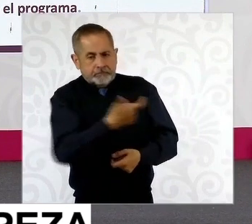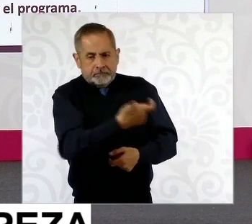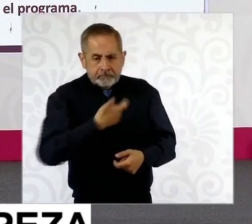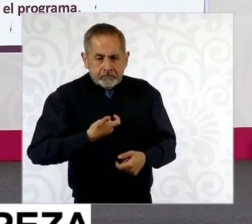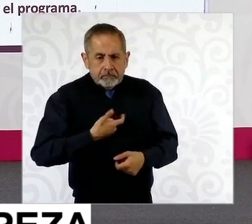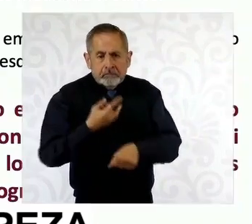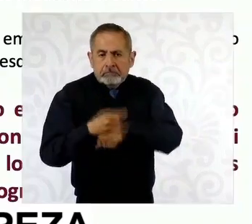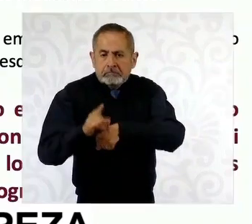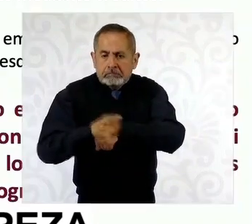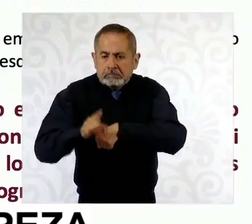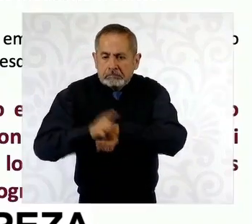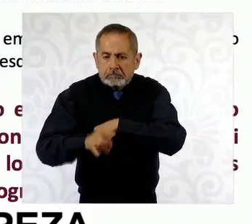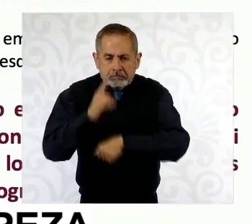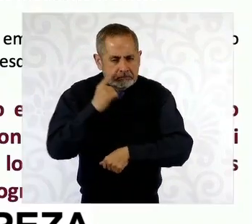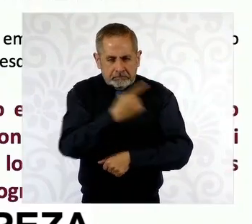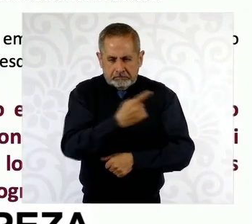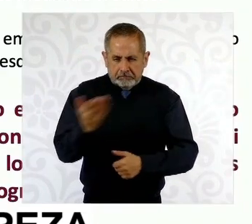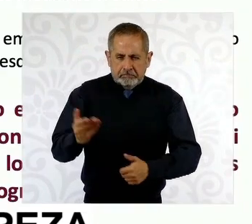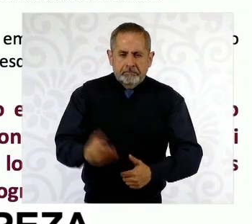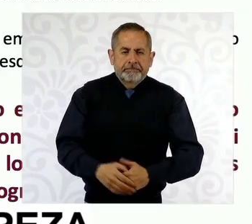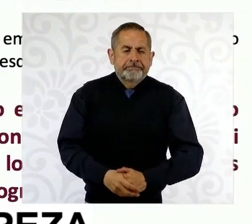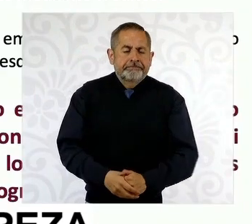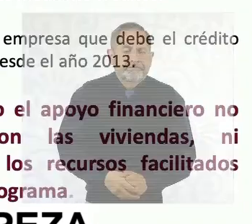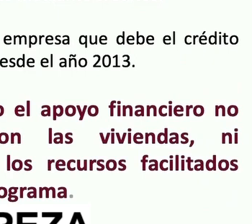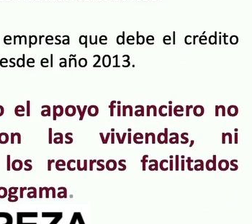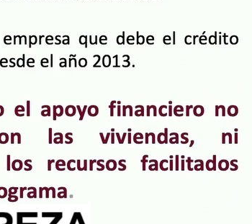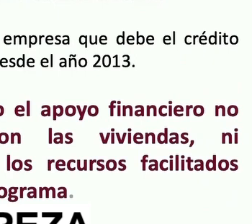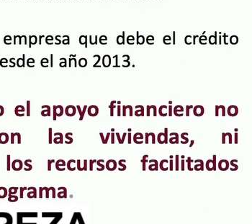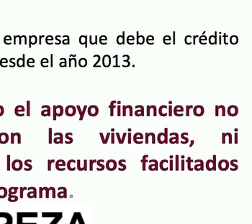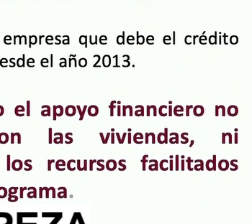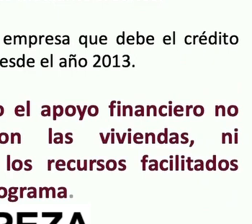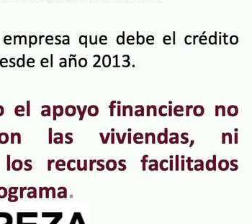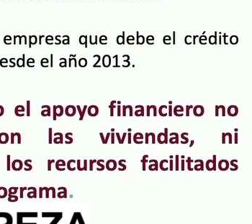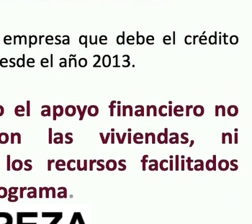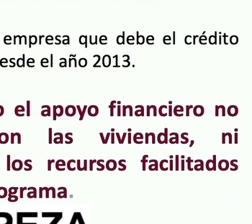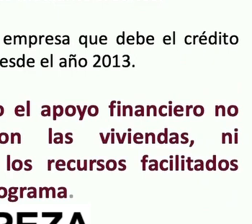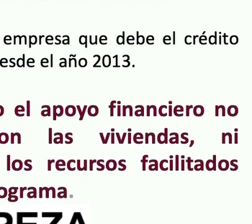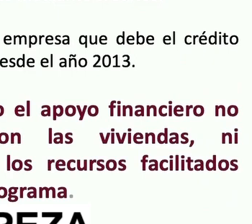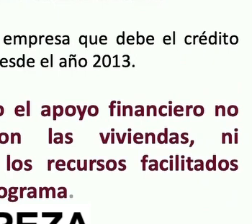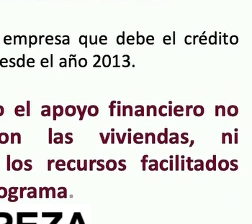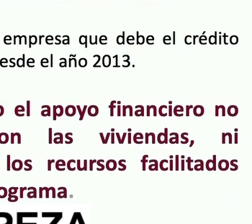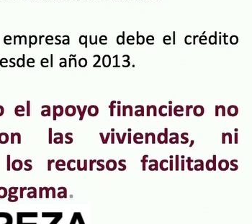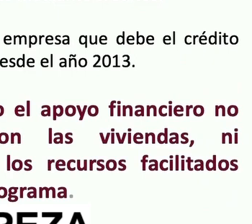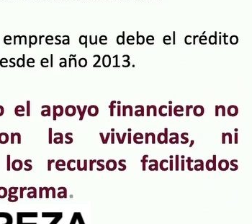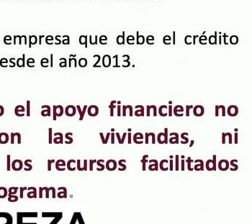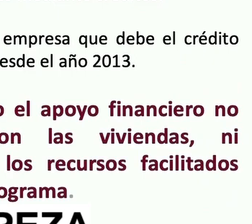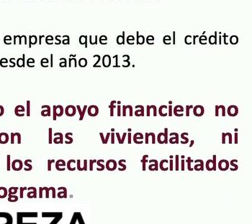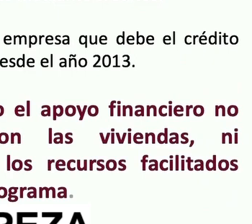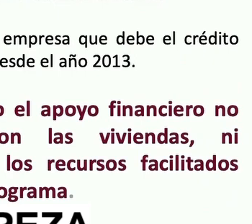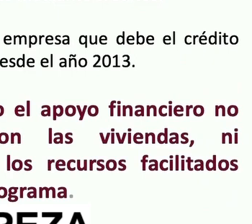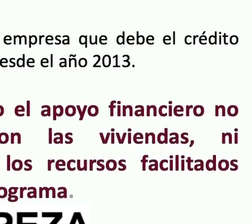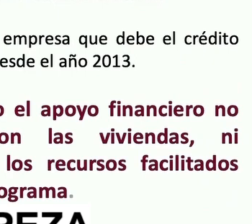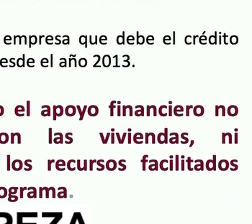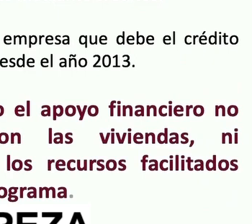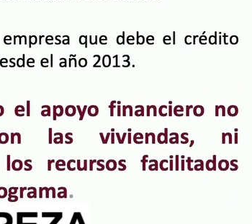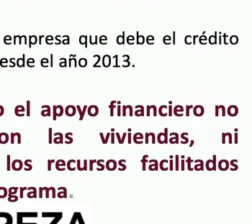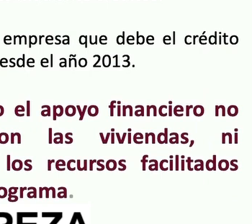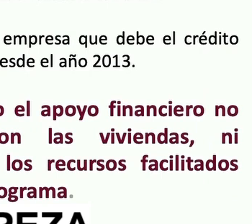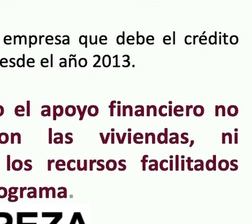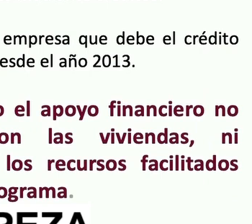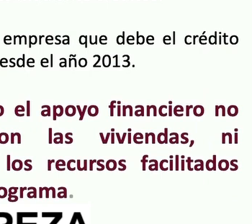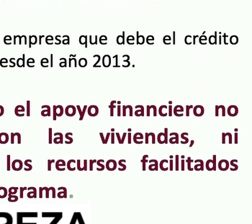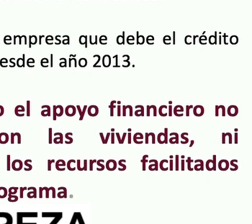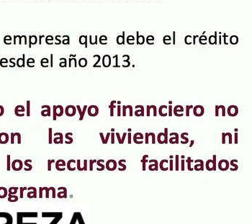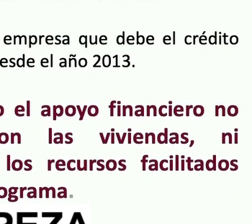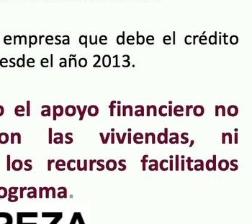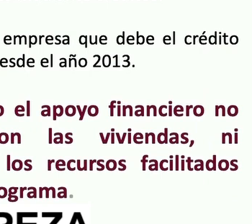mal. Este es el monto, 962 millones. Todos estos proyectos recibieron recursos del Infonavit